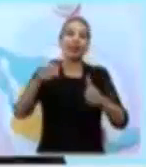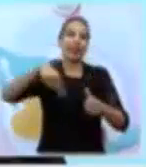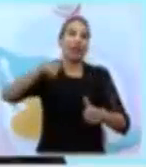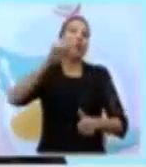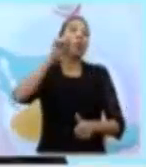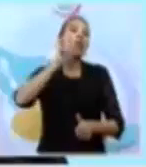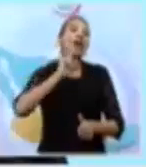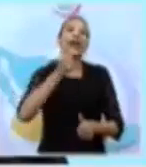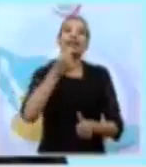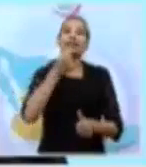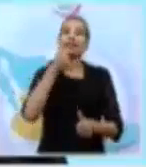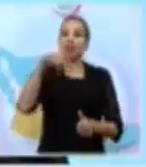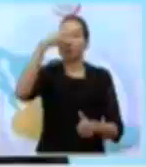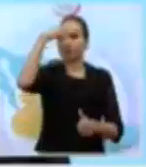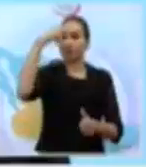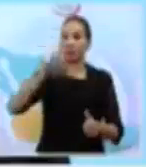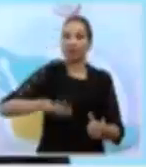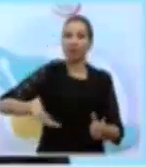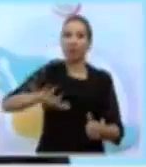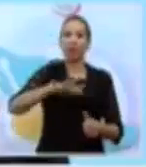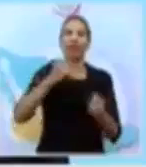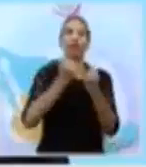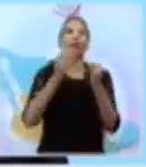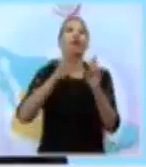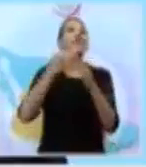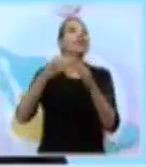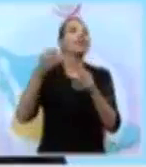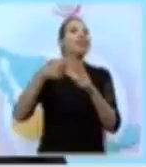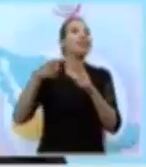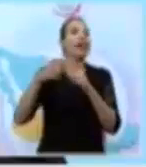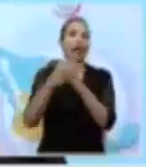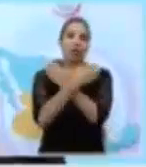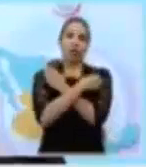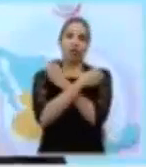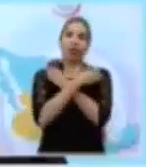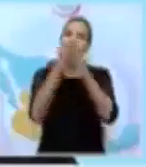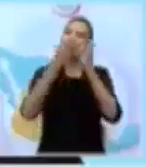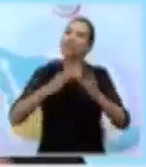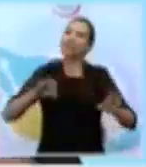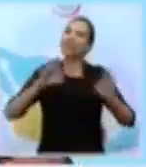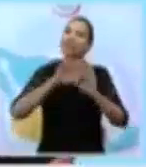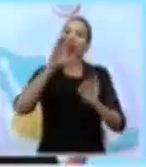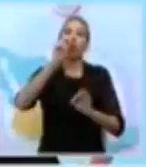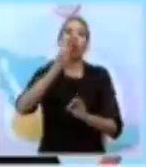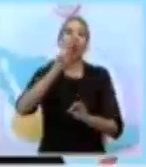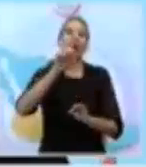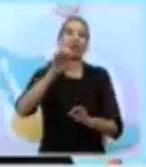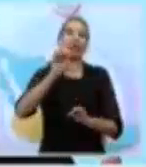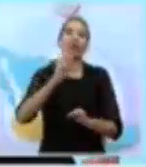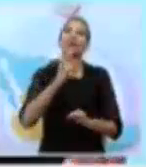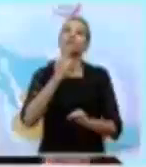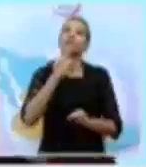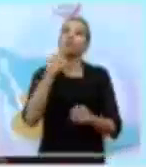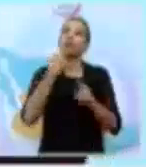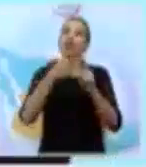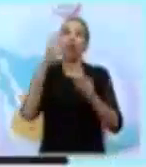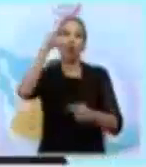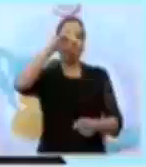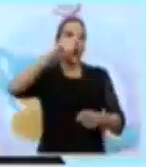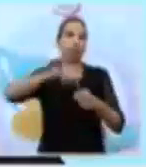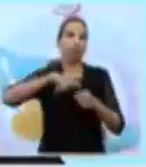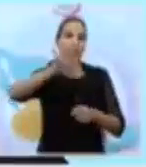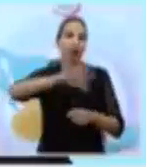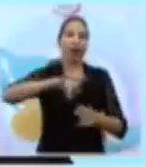en México, toda la cuestión de educación que es prioridad para UNESCO, también de patrimonio cultural